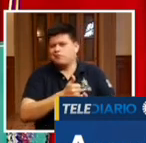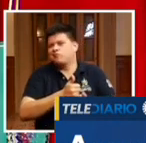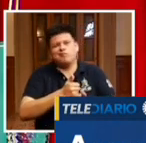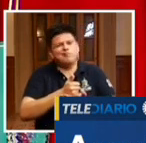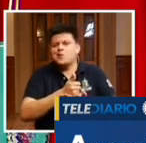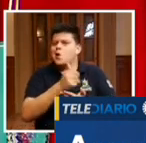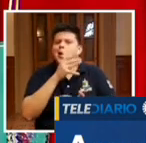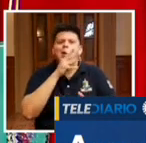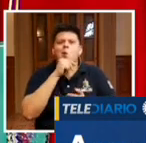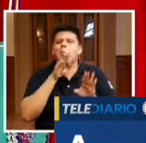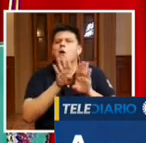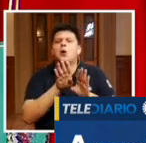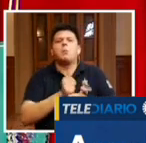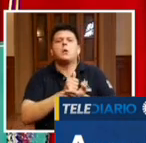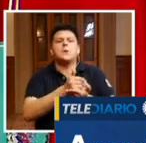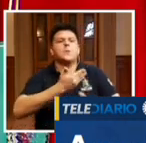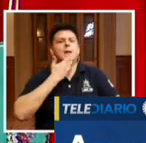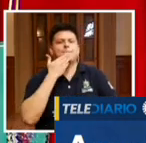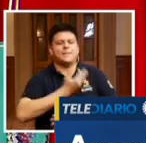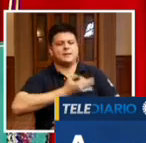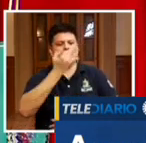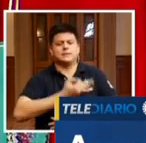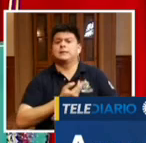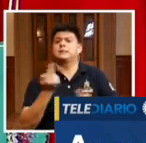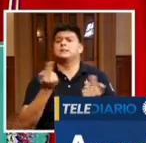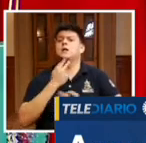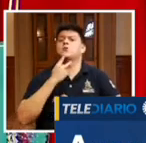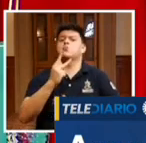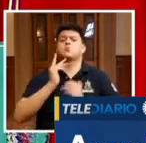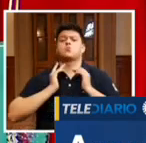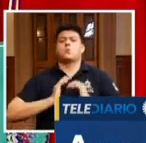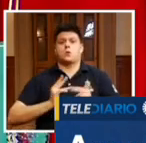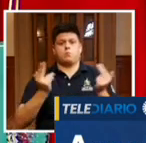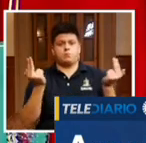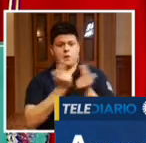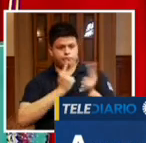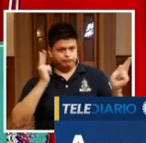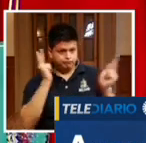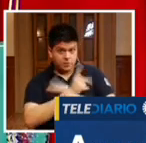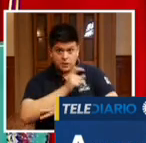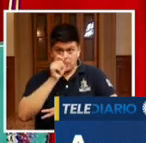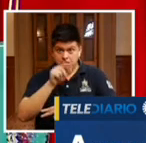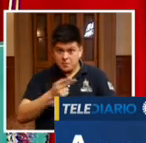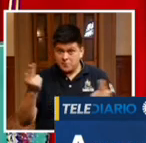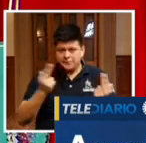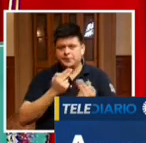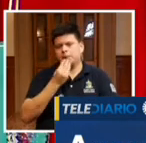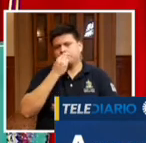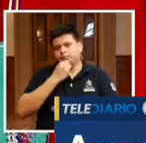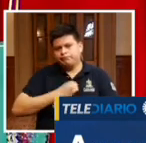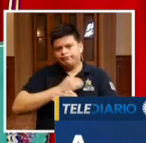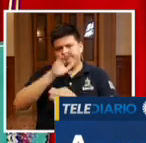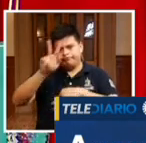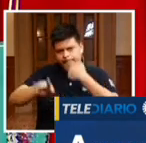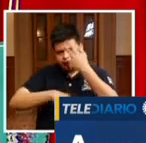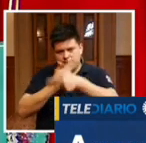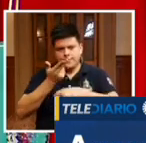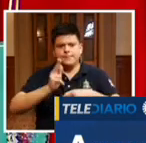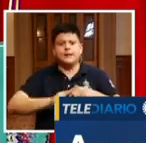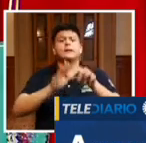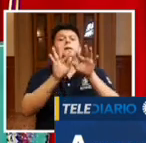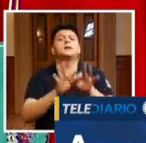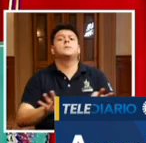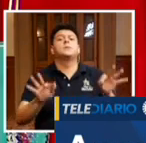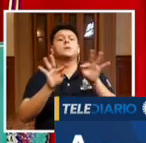poder suministrar el oxígeno que tú necesitas y necesariamente tengas que ir al hospital. Es muy importante que estés